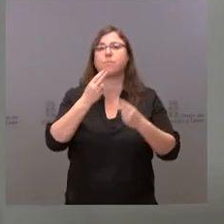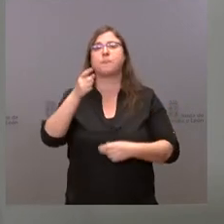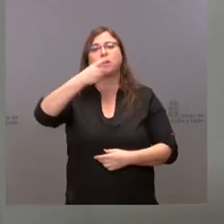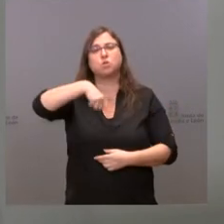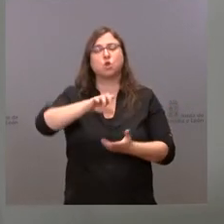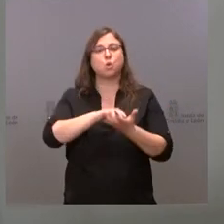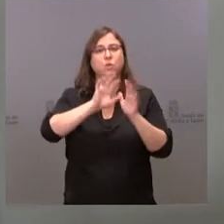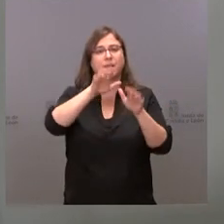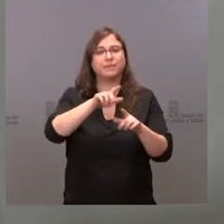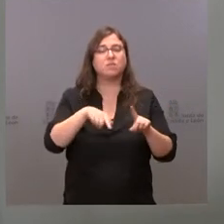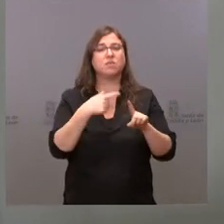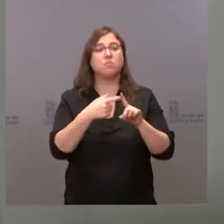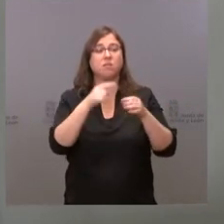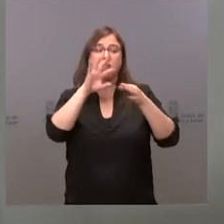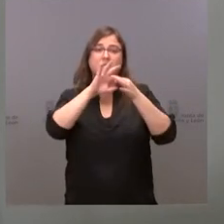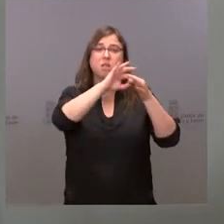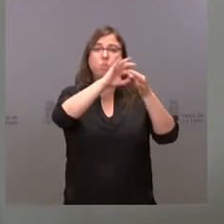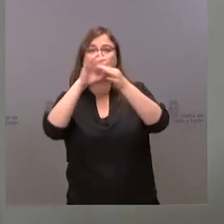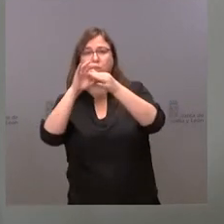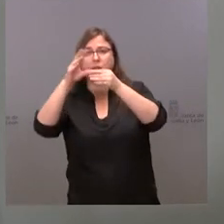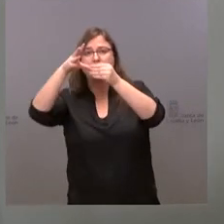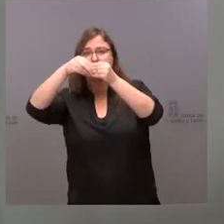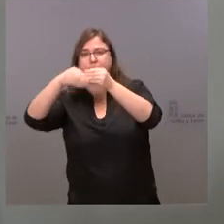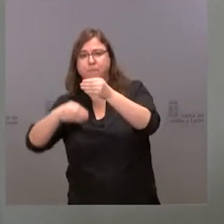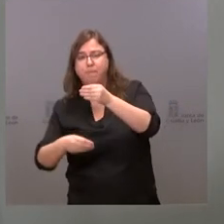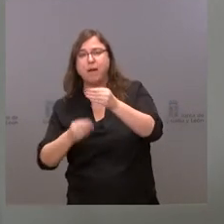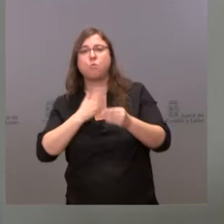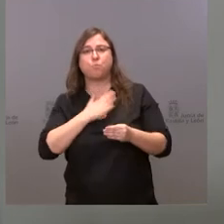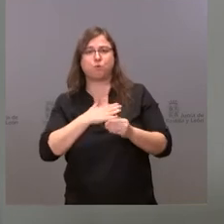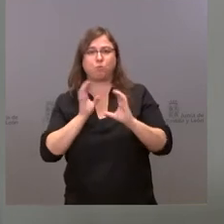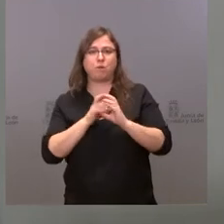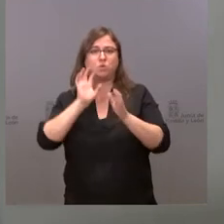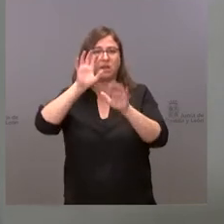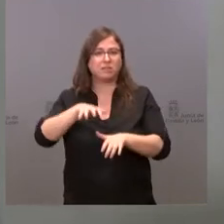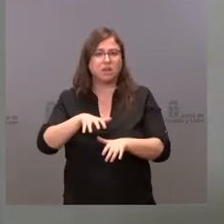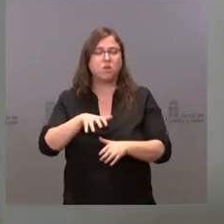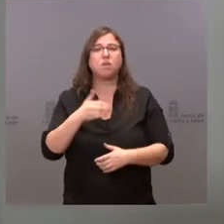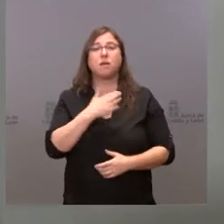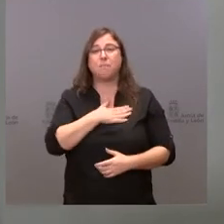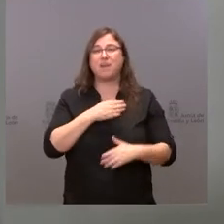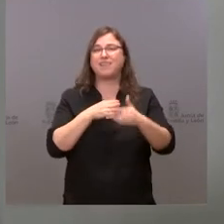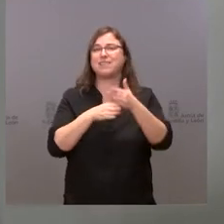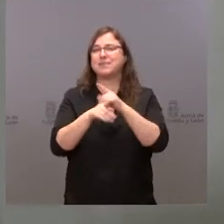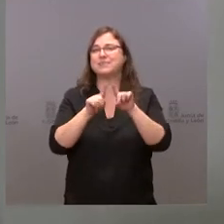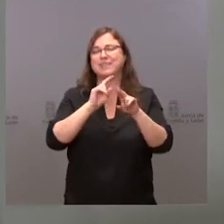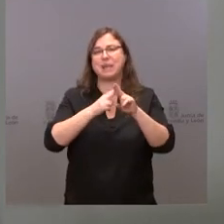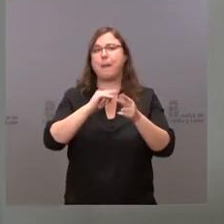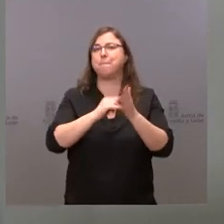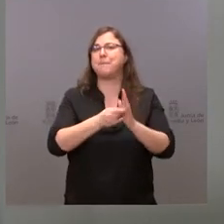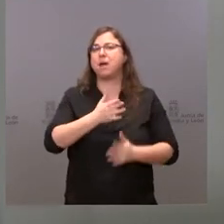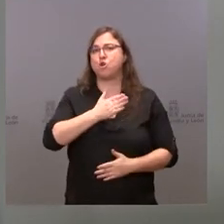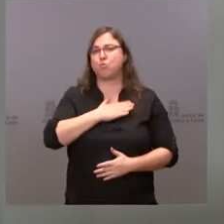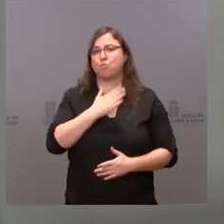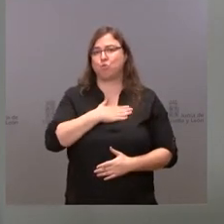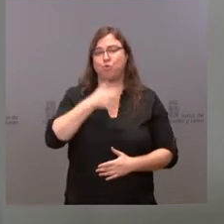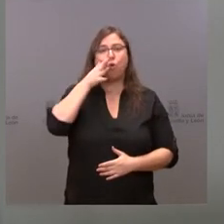y luego colgar de ahí un conjunto de actuaciones propias de la junta de castilla y león a través de un plan propio de cuentas